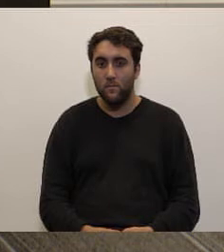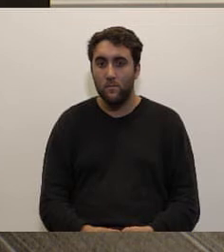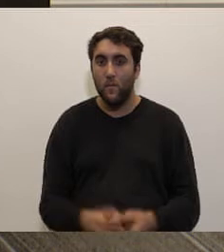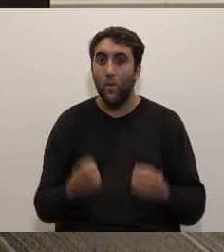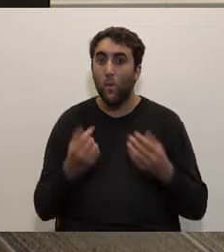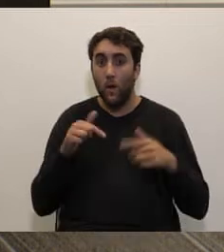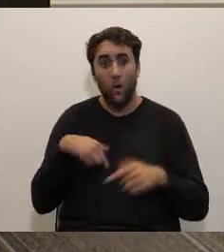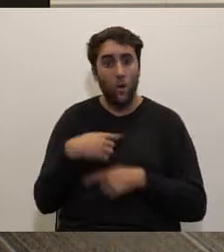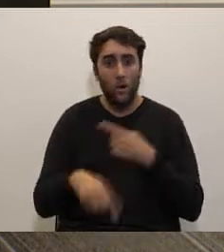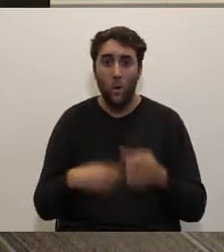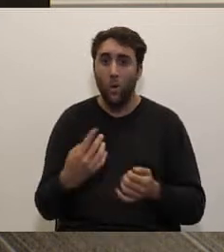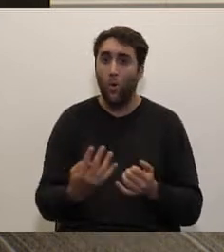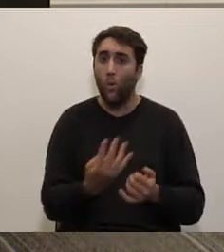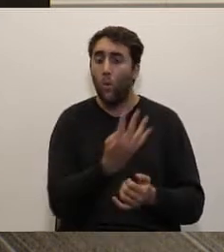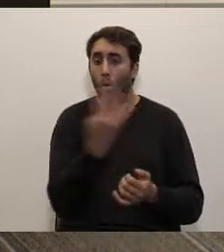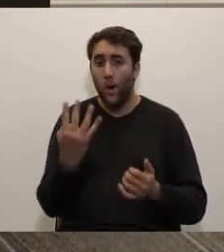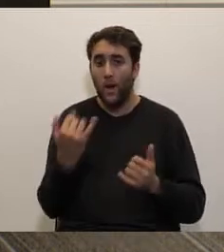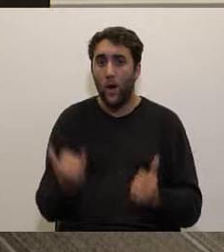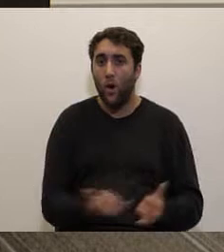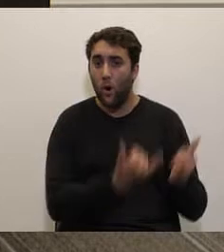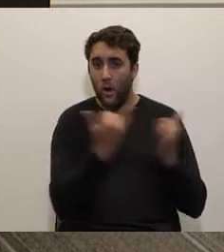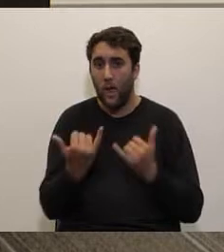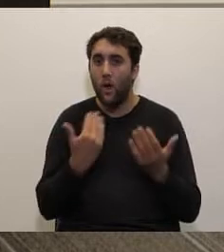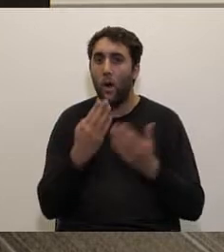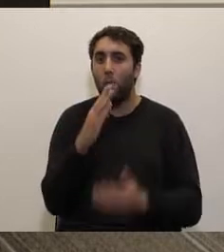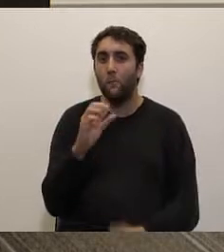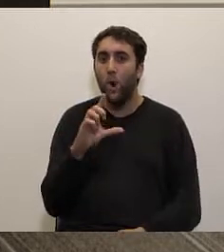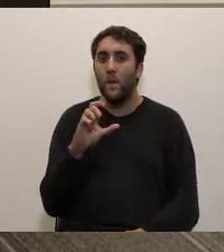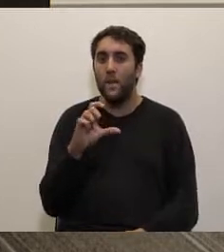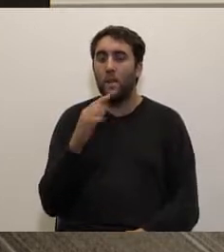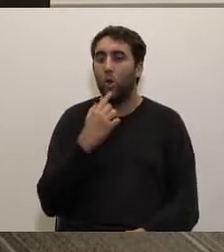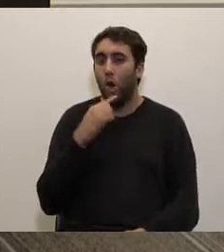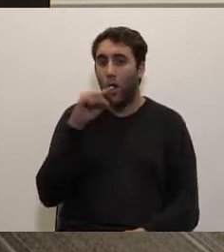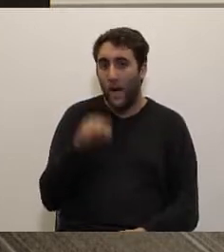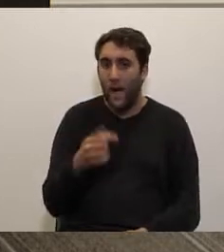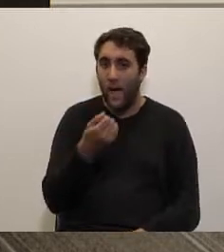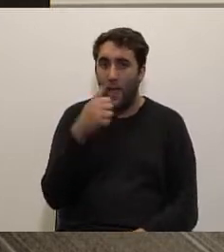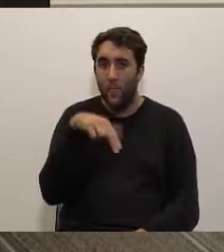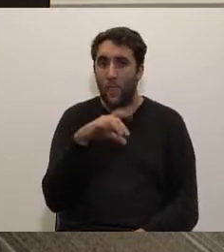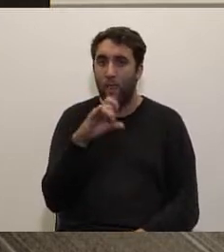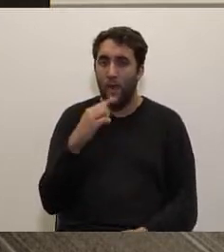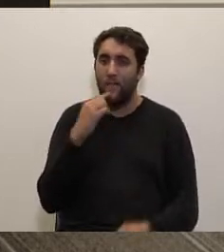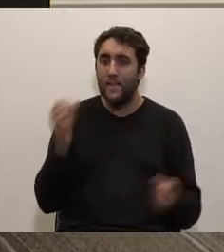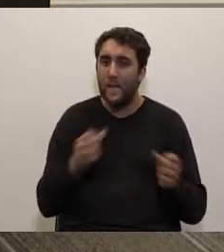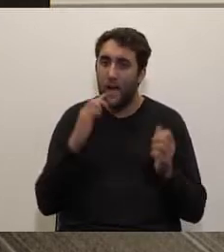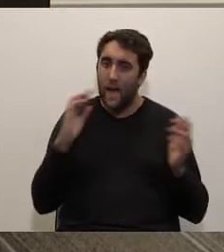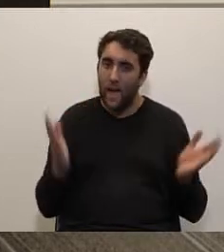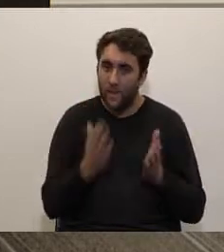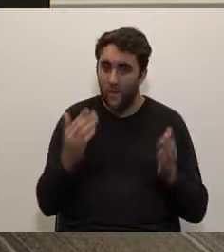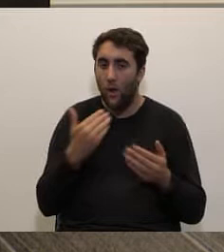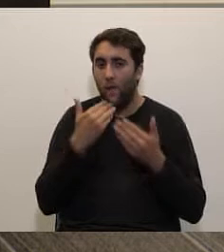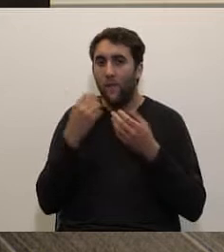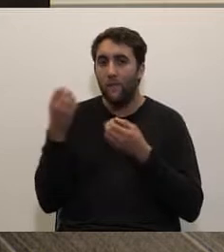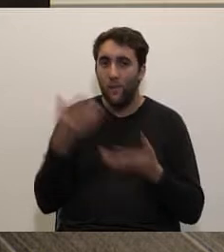con la cuarta jornada. Nos acompaña la politóloga Victoria Gadea, quien va a facilitar la mesa de activismo a través de medios digitales.